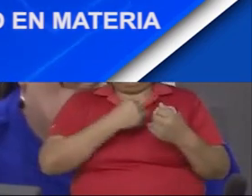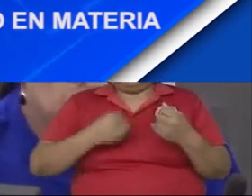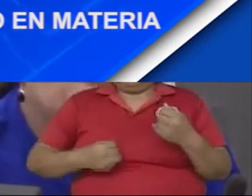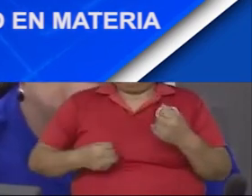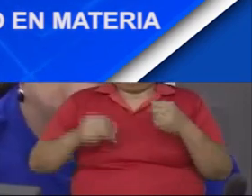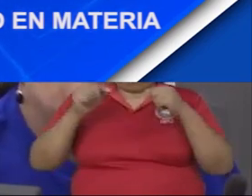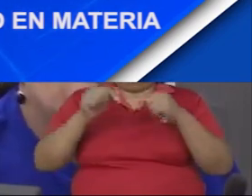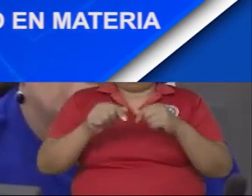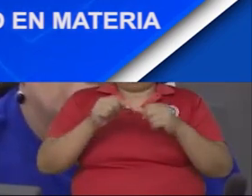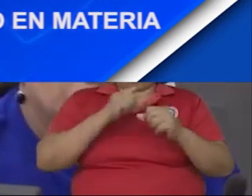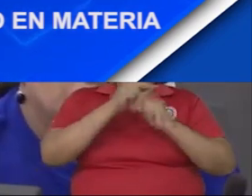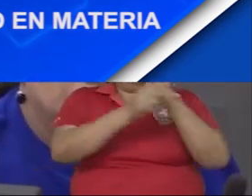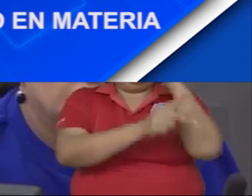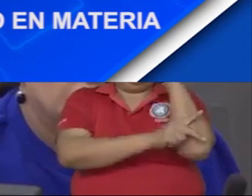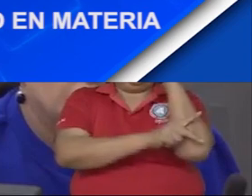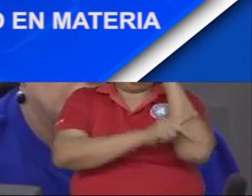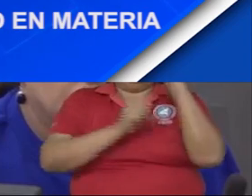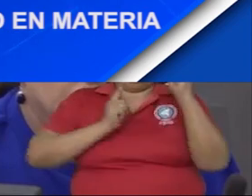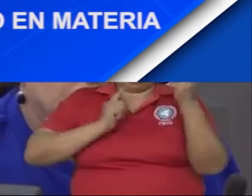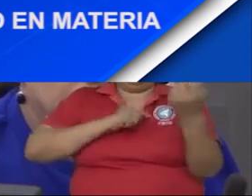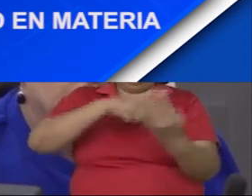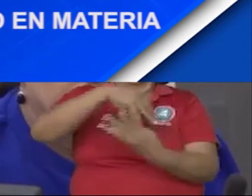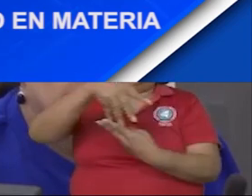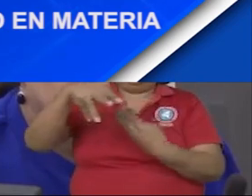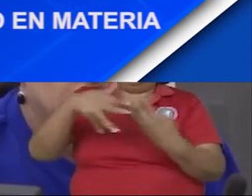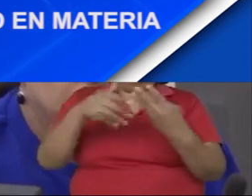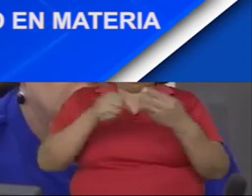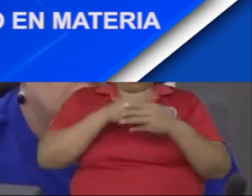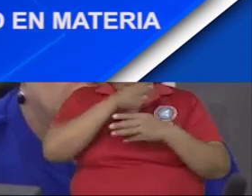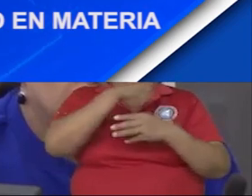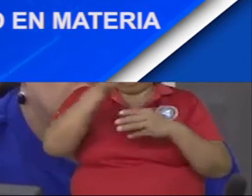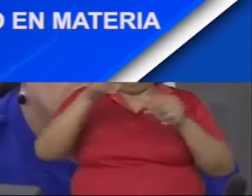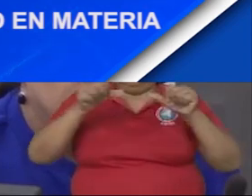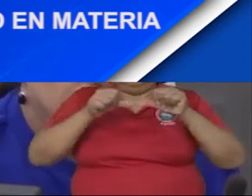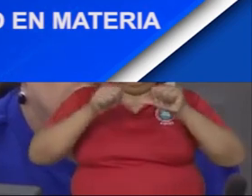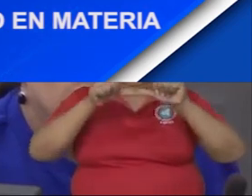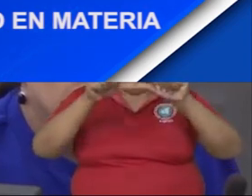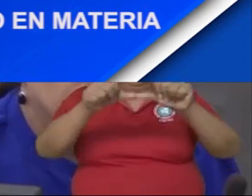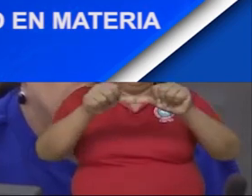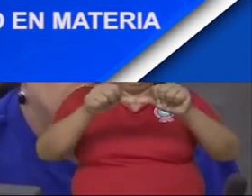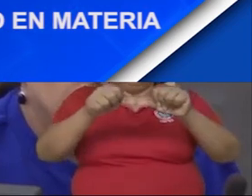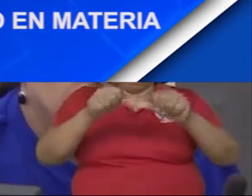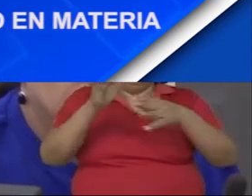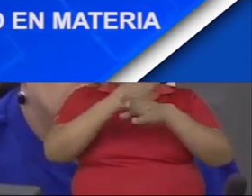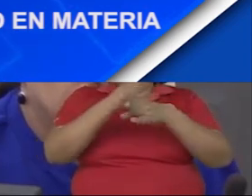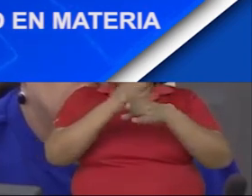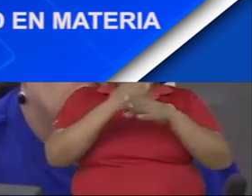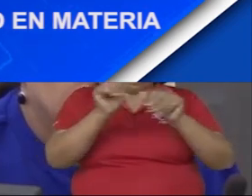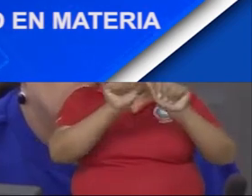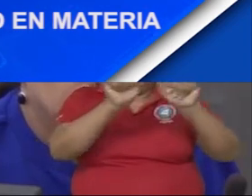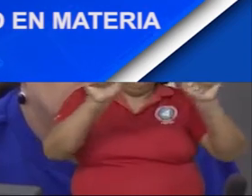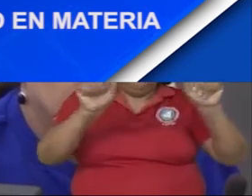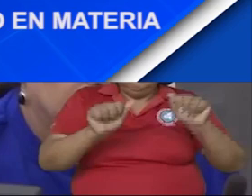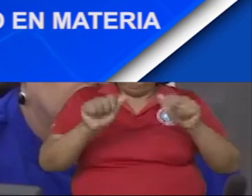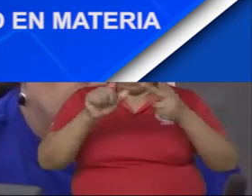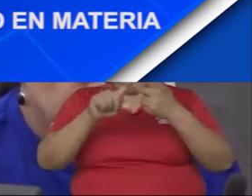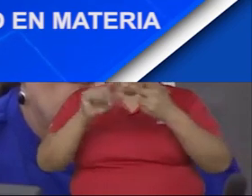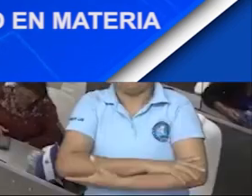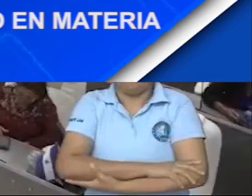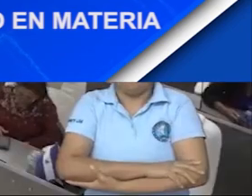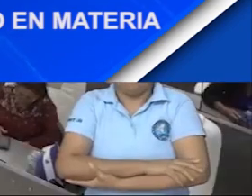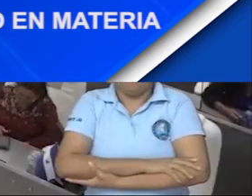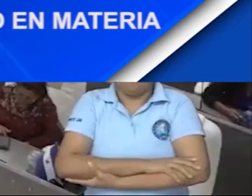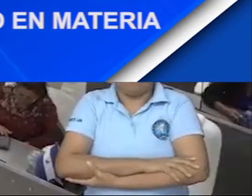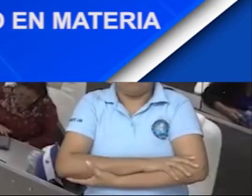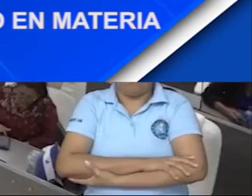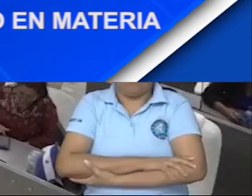Estado vinculadas a la gestión sostenible de nuestra biodiversidad y del cambio climático.